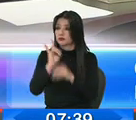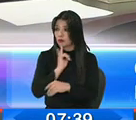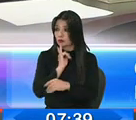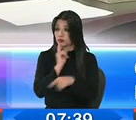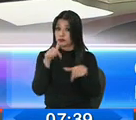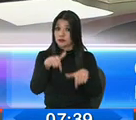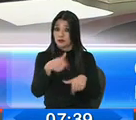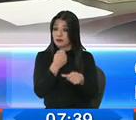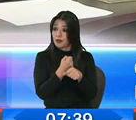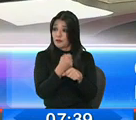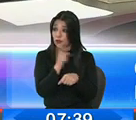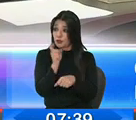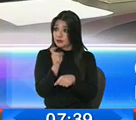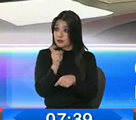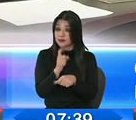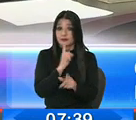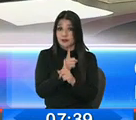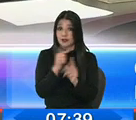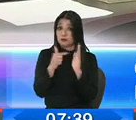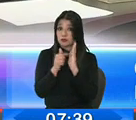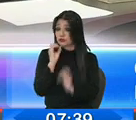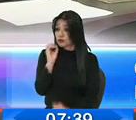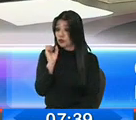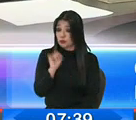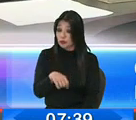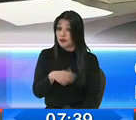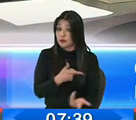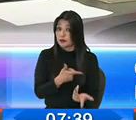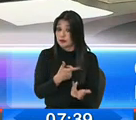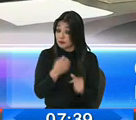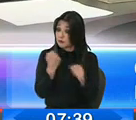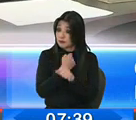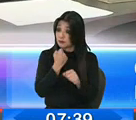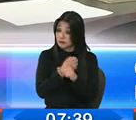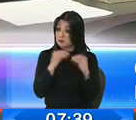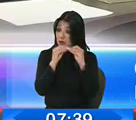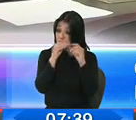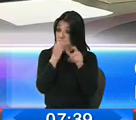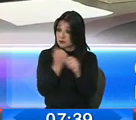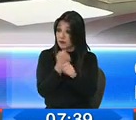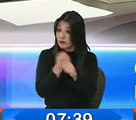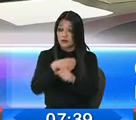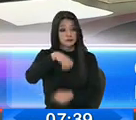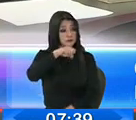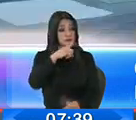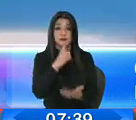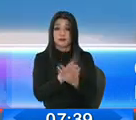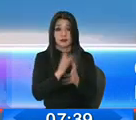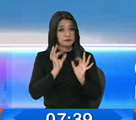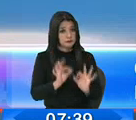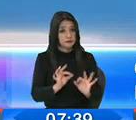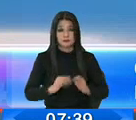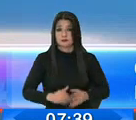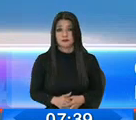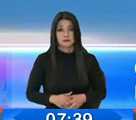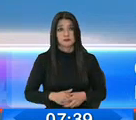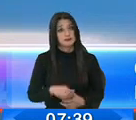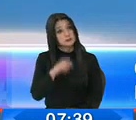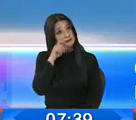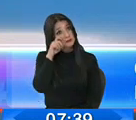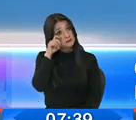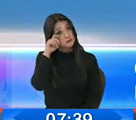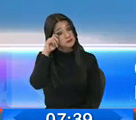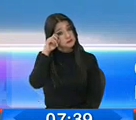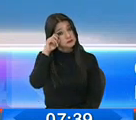en condiciones de preferencias arancelarias, ¿va a permitir la generación de más empleo? Correcto, es correcto así, nosotros lo vemos así,